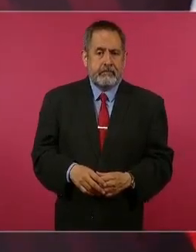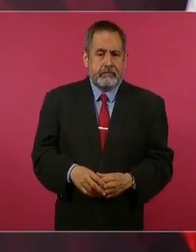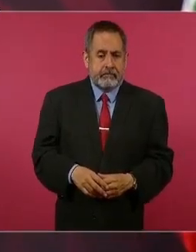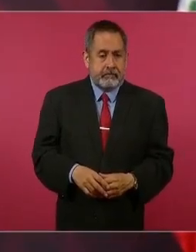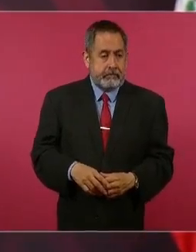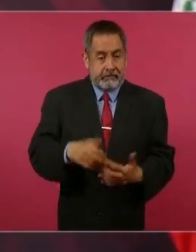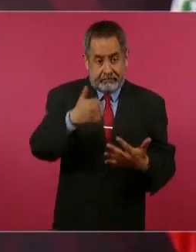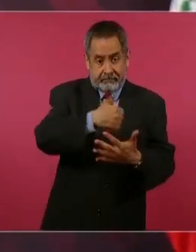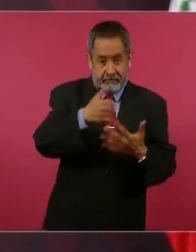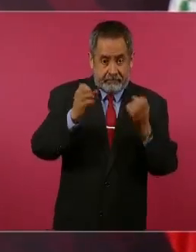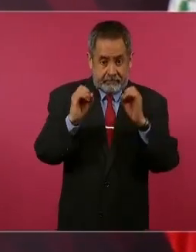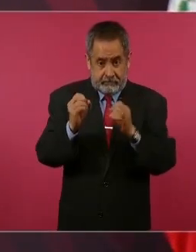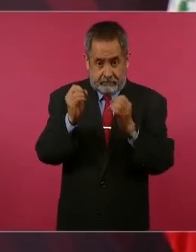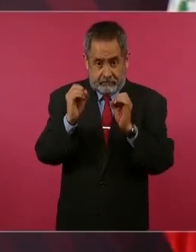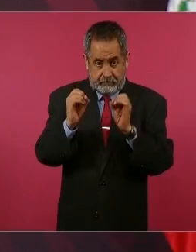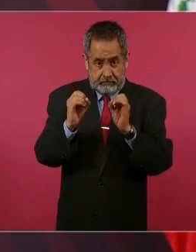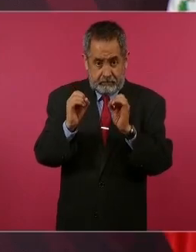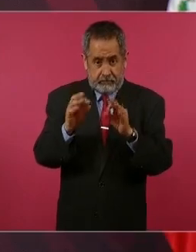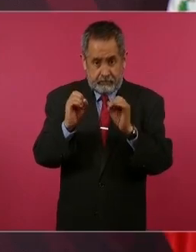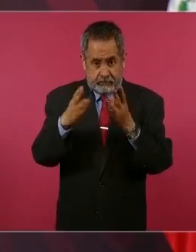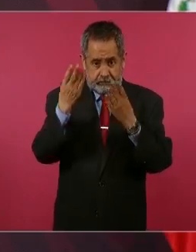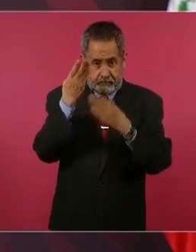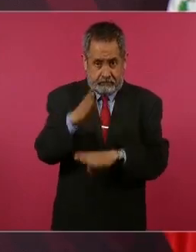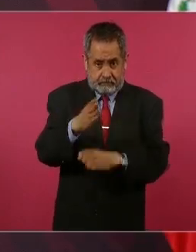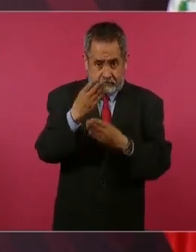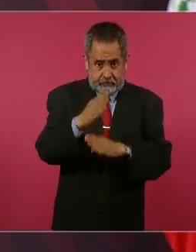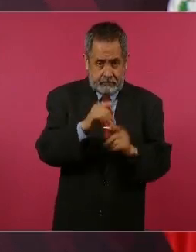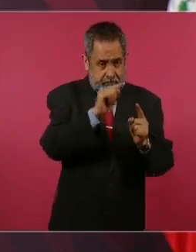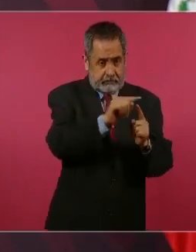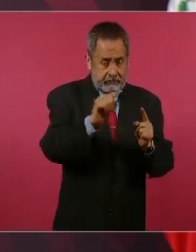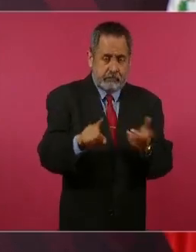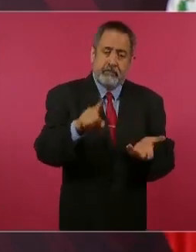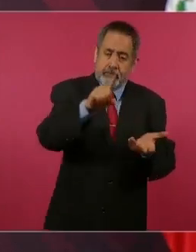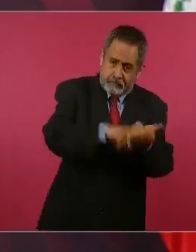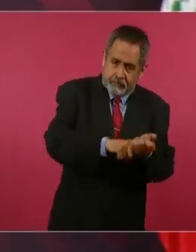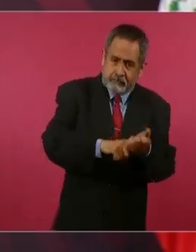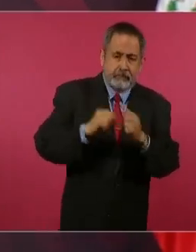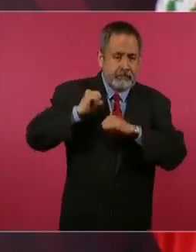sucursal hay como un comité